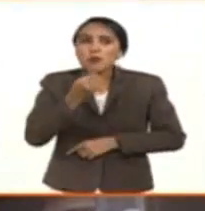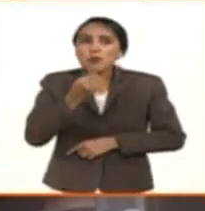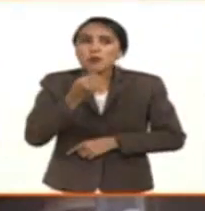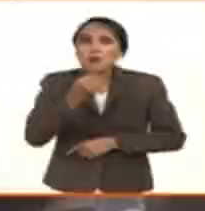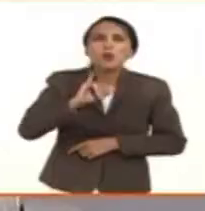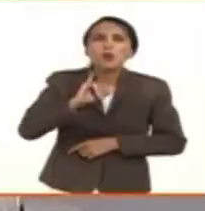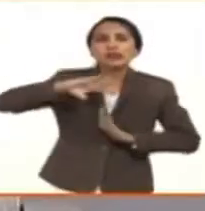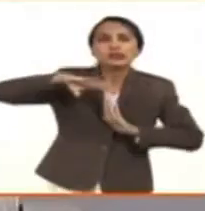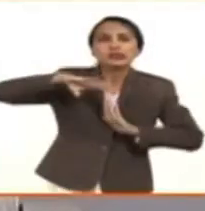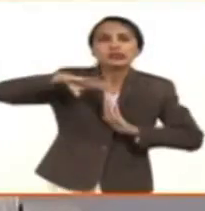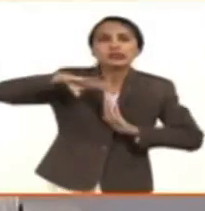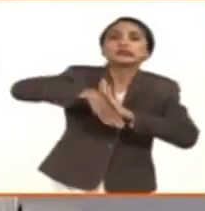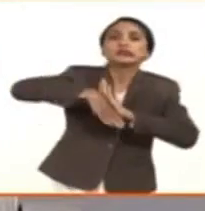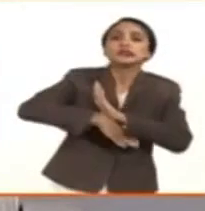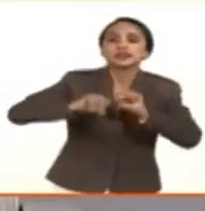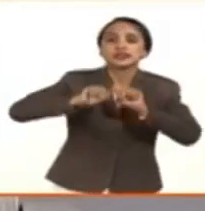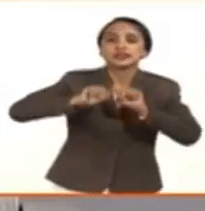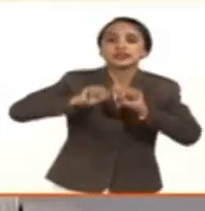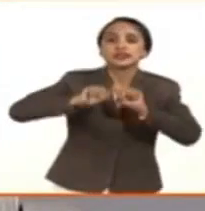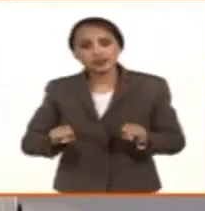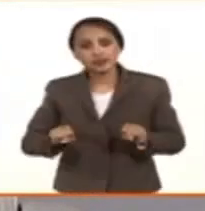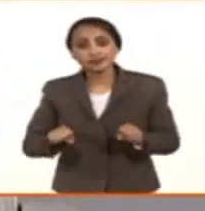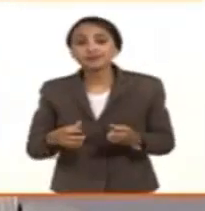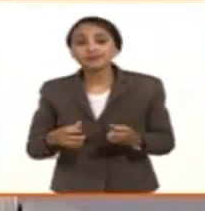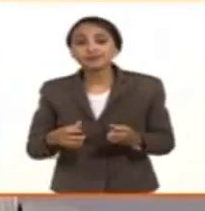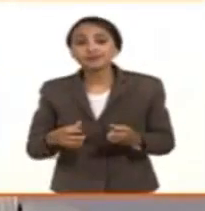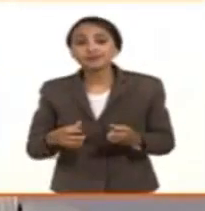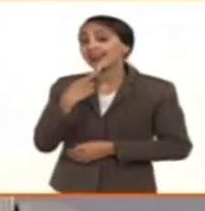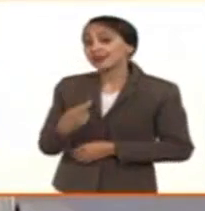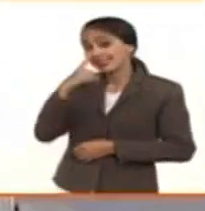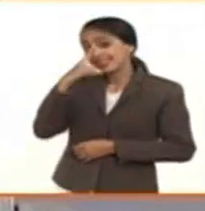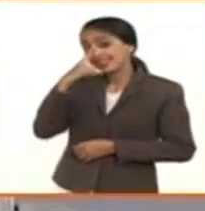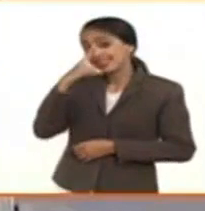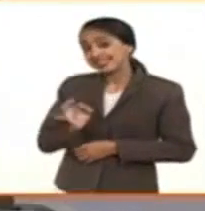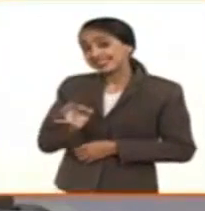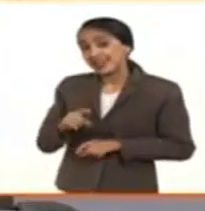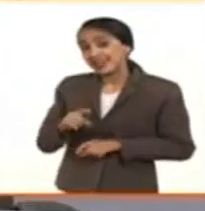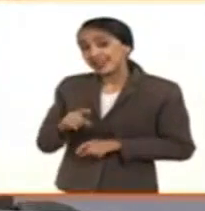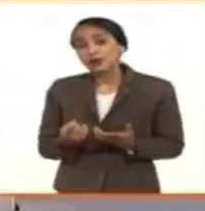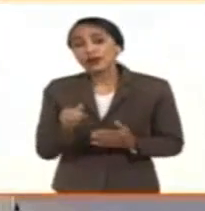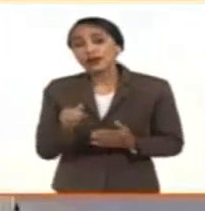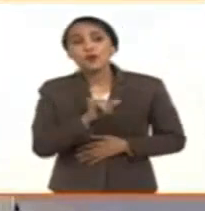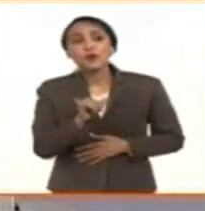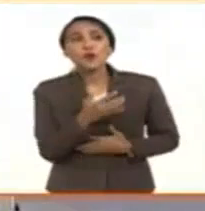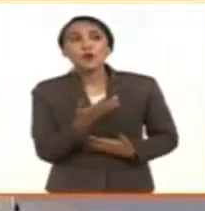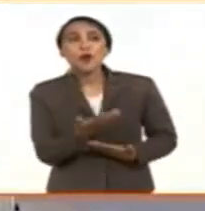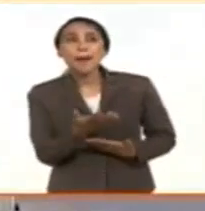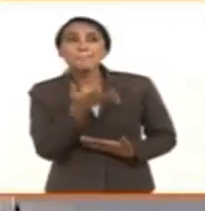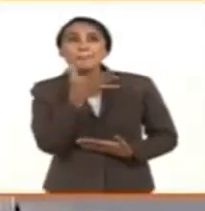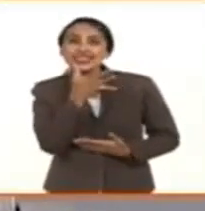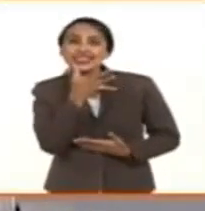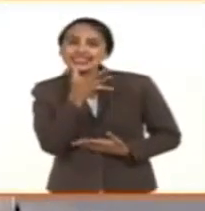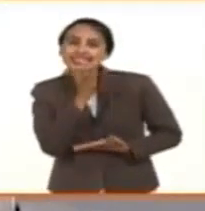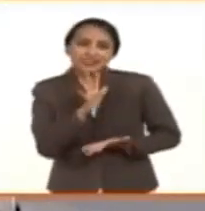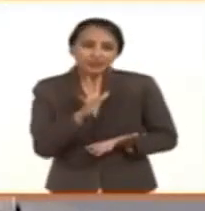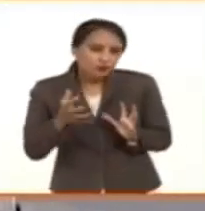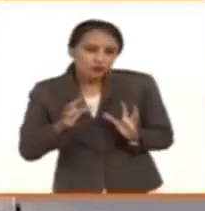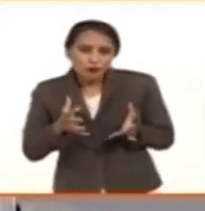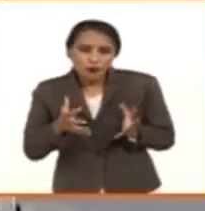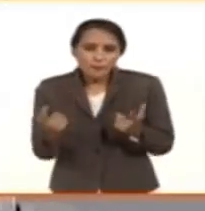sistema si básicamente es eso porque además lo que hay es una estructura de guerra funcionando sobre